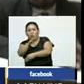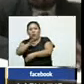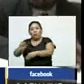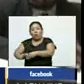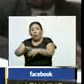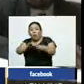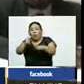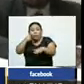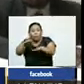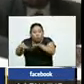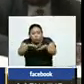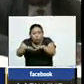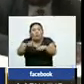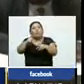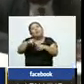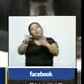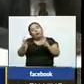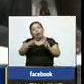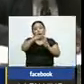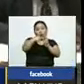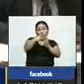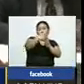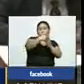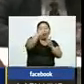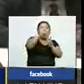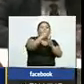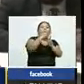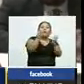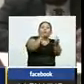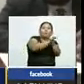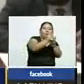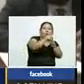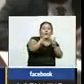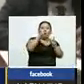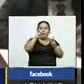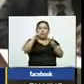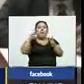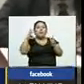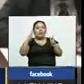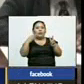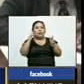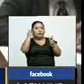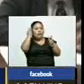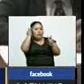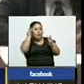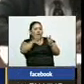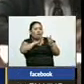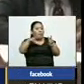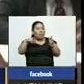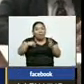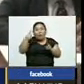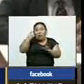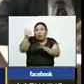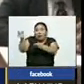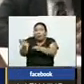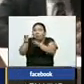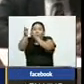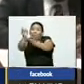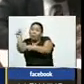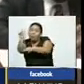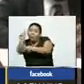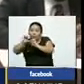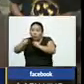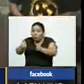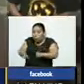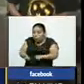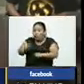terremotos ese año. El y Rose se casaron en 2006, el mismo año en que se enteró que su familia no había presentado los papeles necesarios para que él